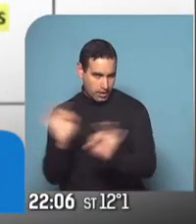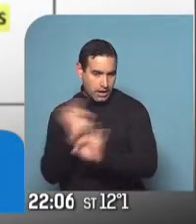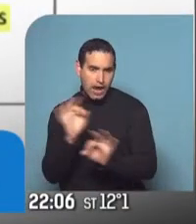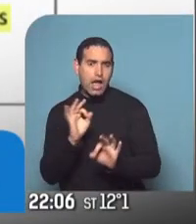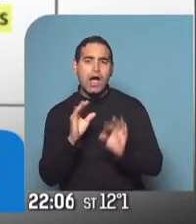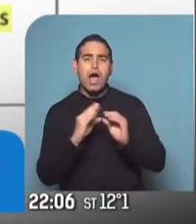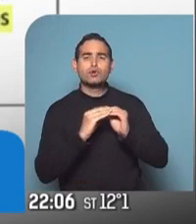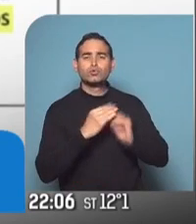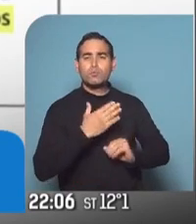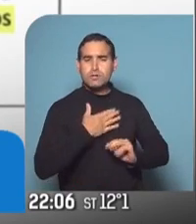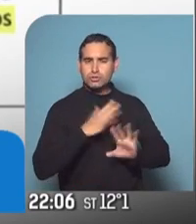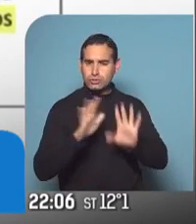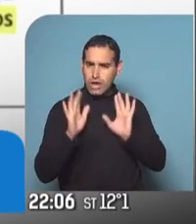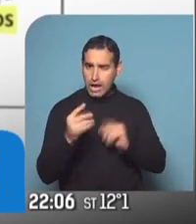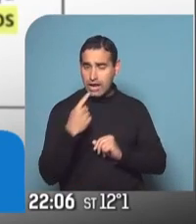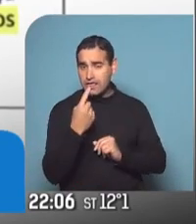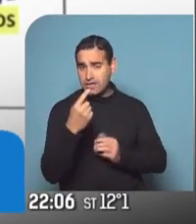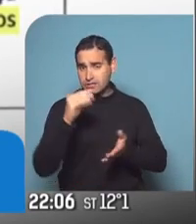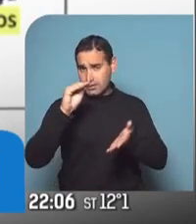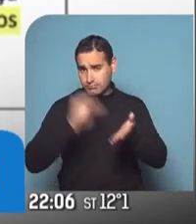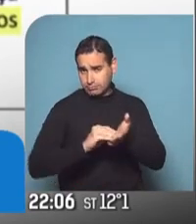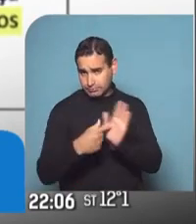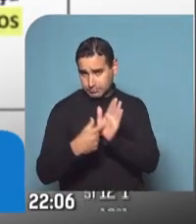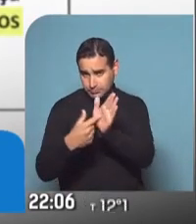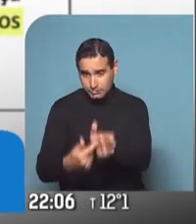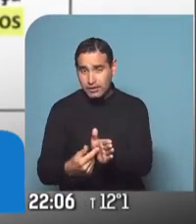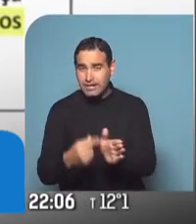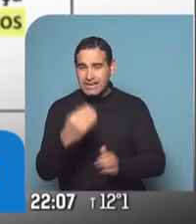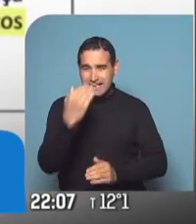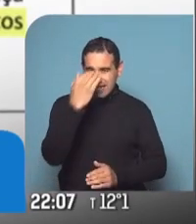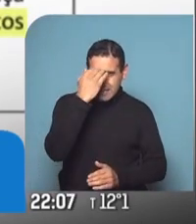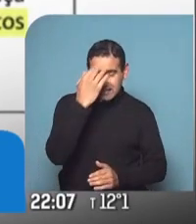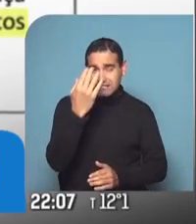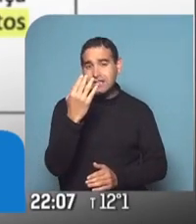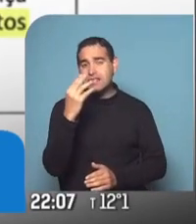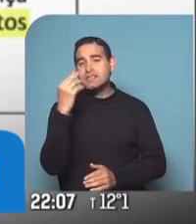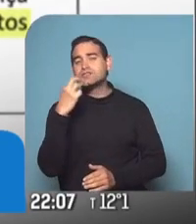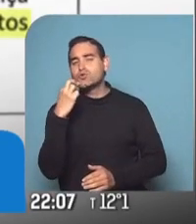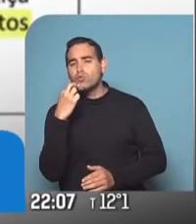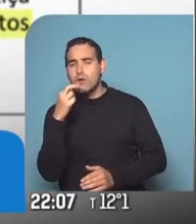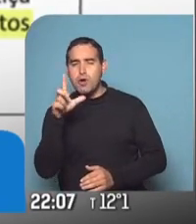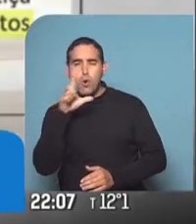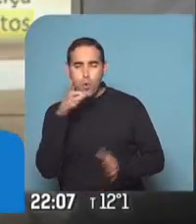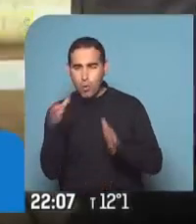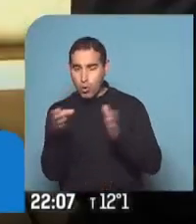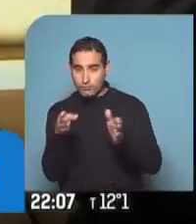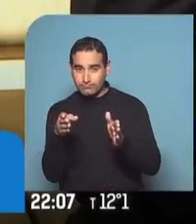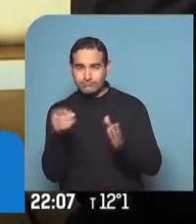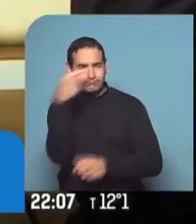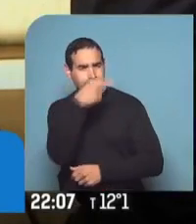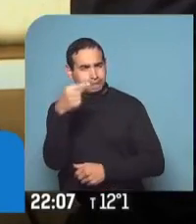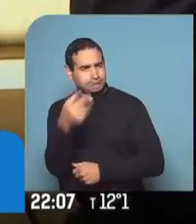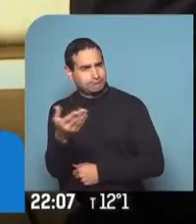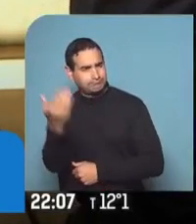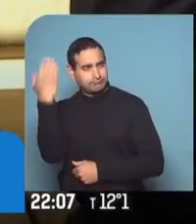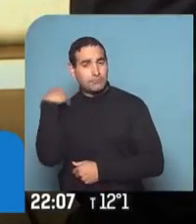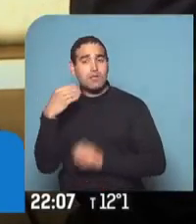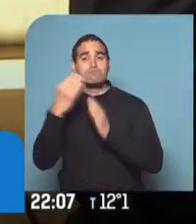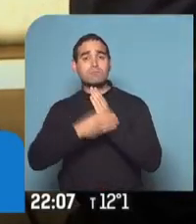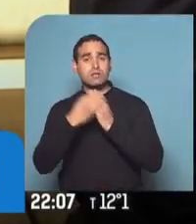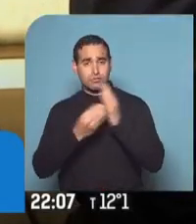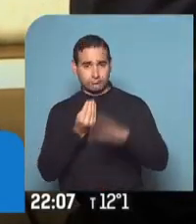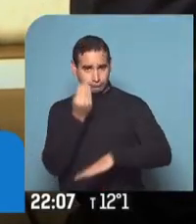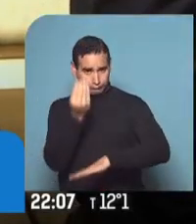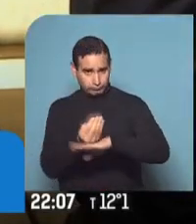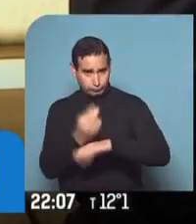particulares, según detalla la solicitud, entre el 15 y el 19 de julio. Semanas atrás, el ministro se presentó ante